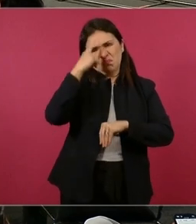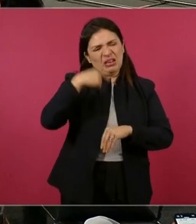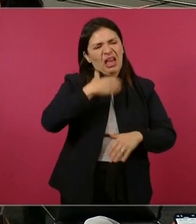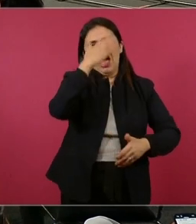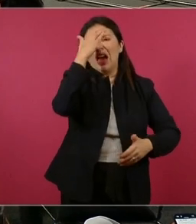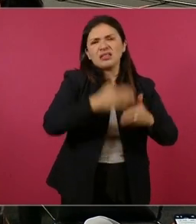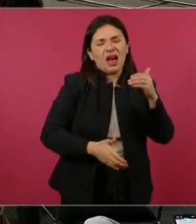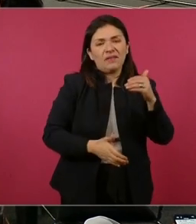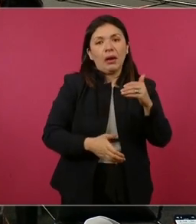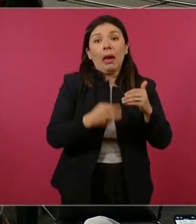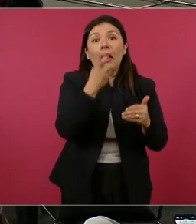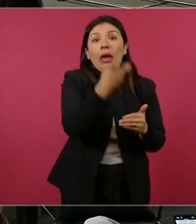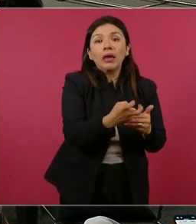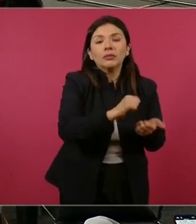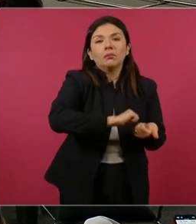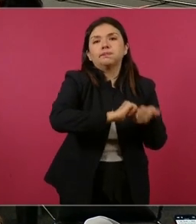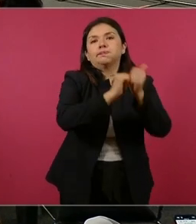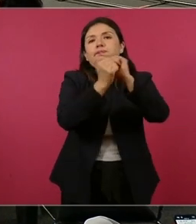y desató